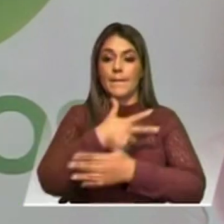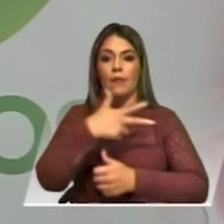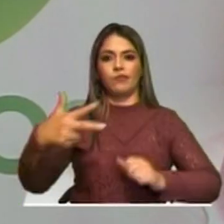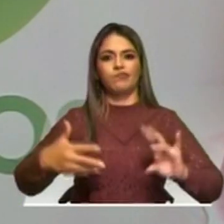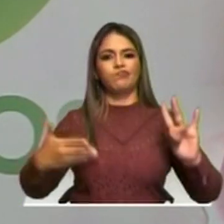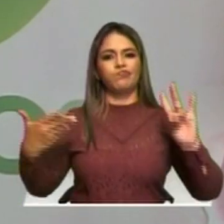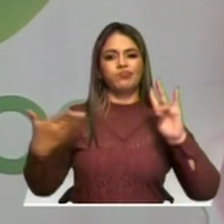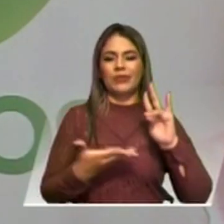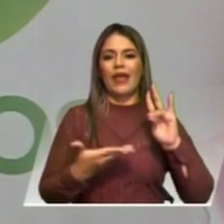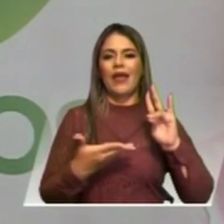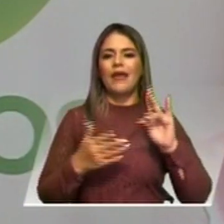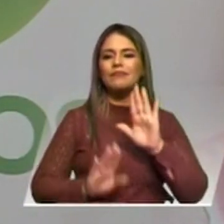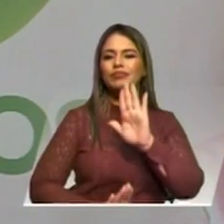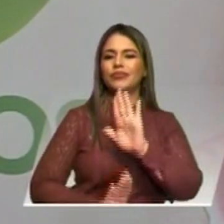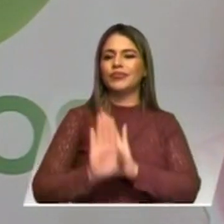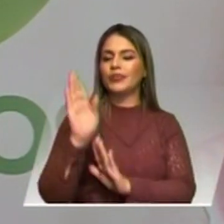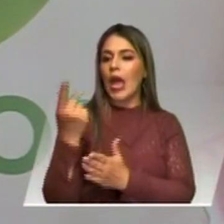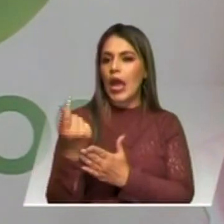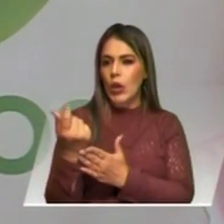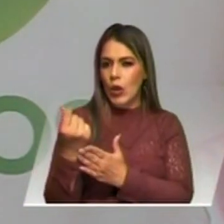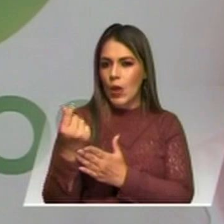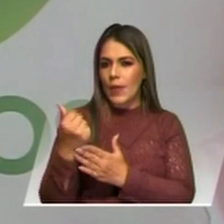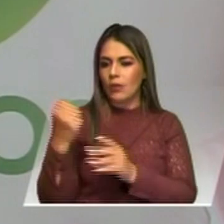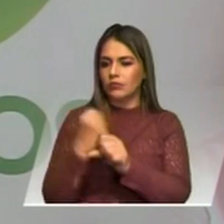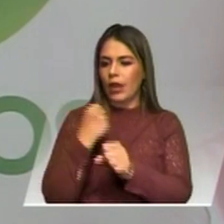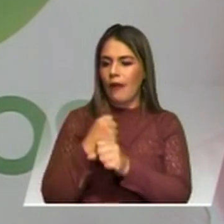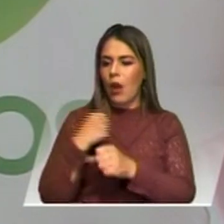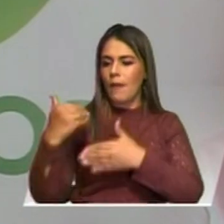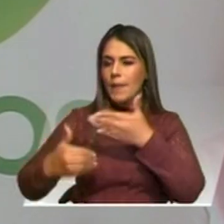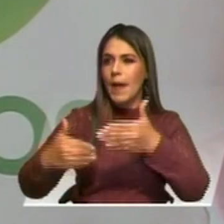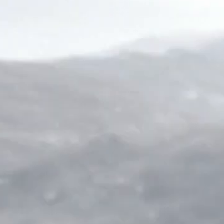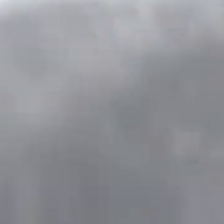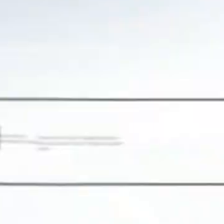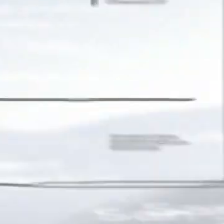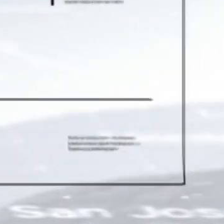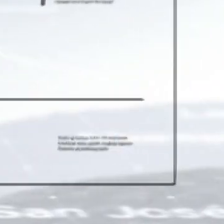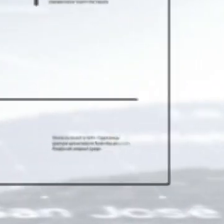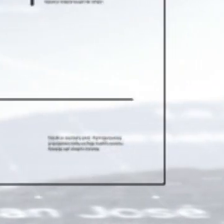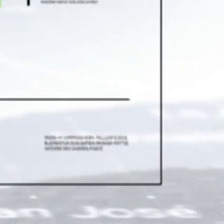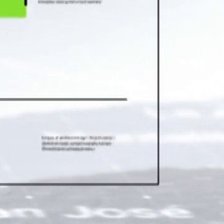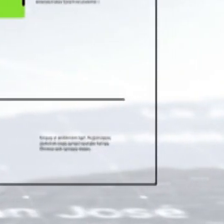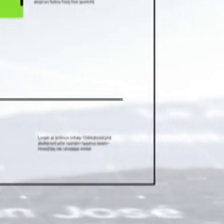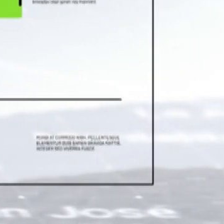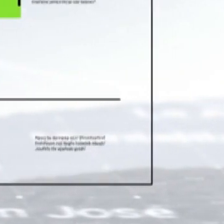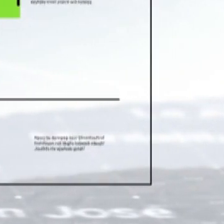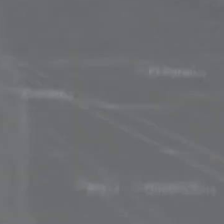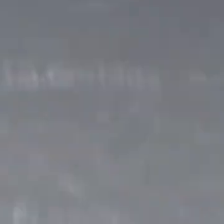económico que genere empleo e impacte la calidad de vida de la población.